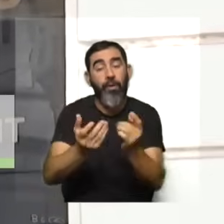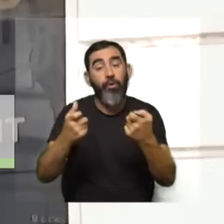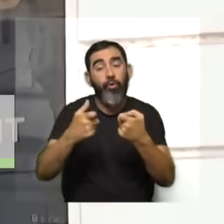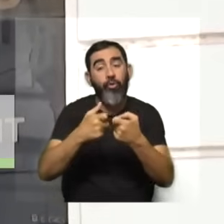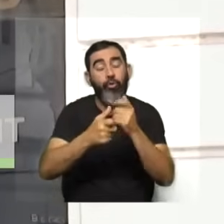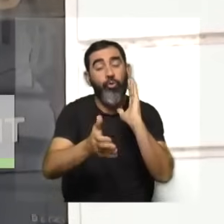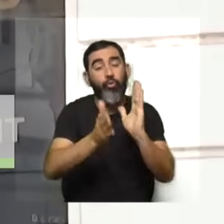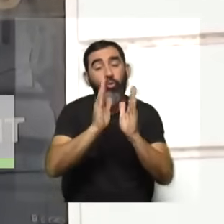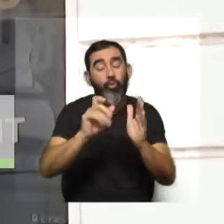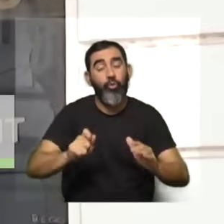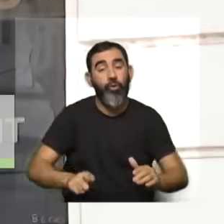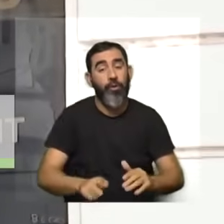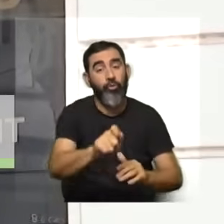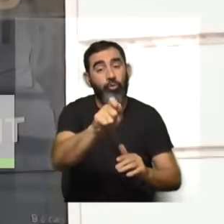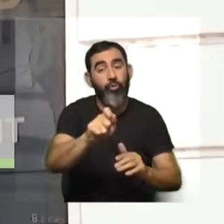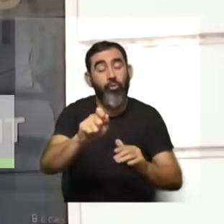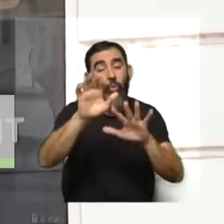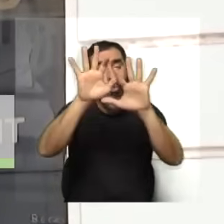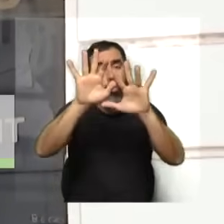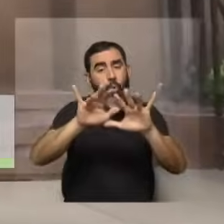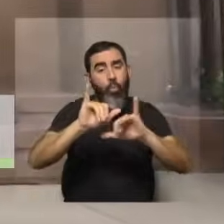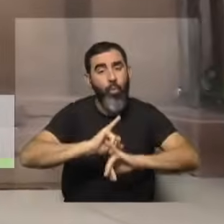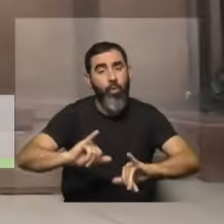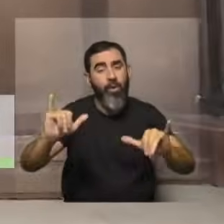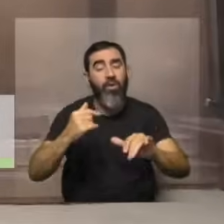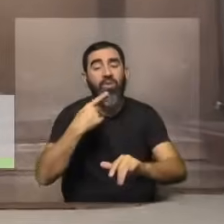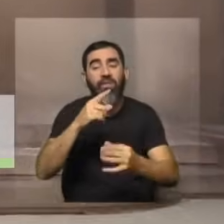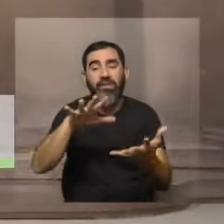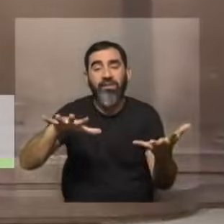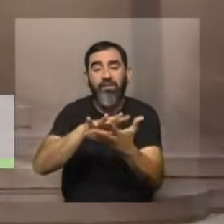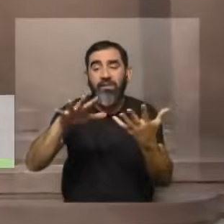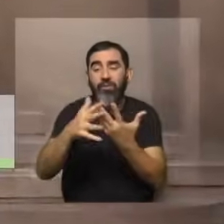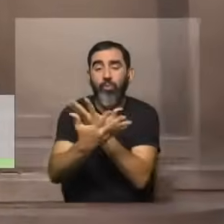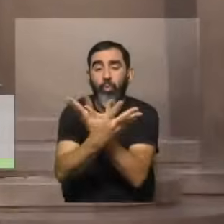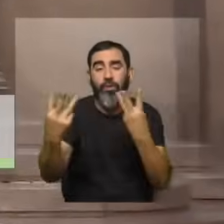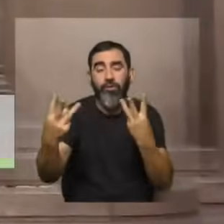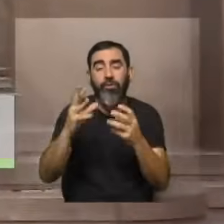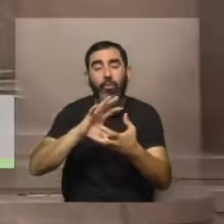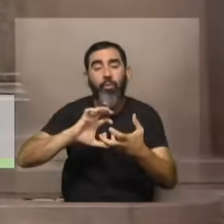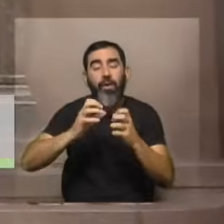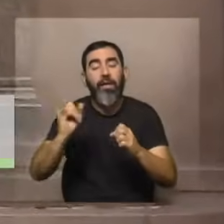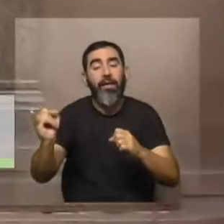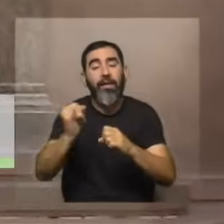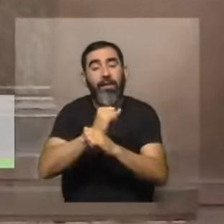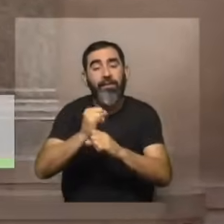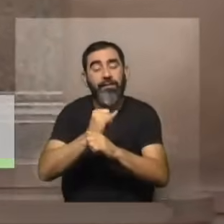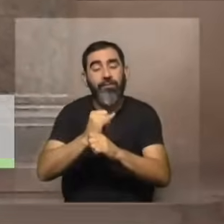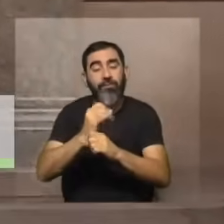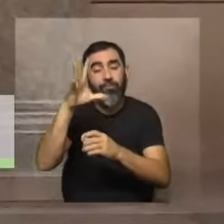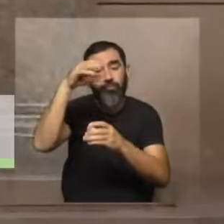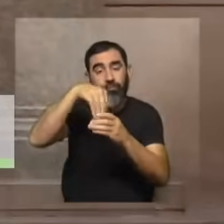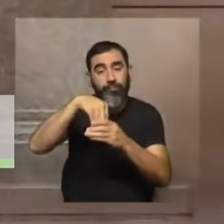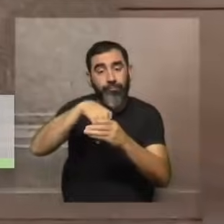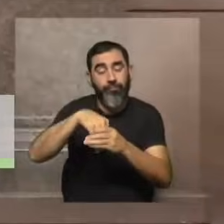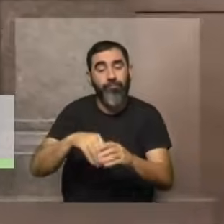de Magistrados Judiciales del Uruguay emitió un comunicado donde refiere a la situación generada como una crisis institucional a la interna